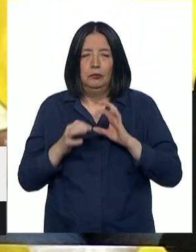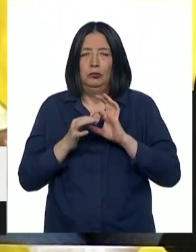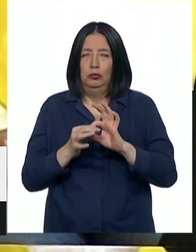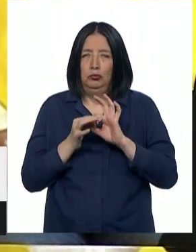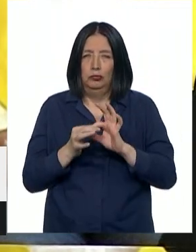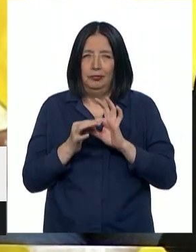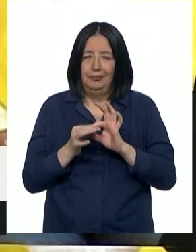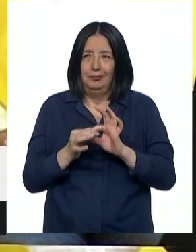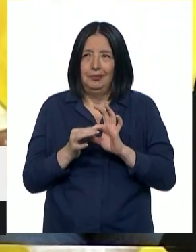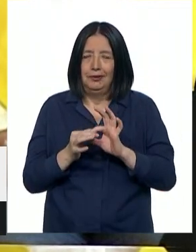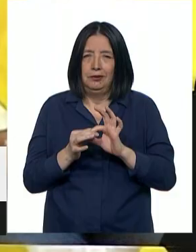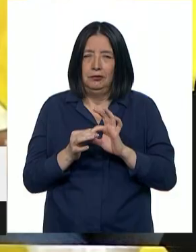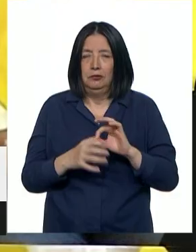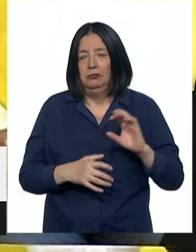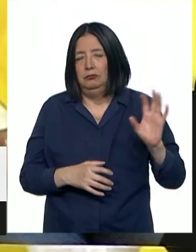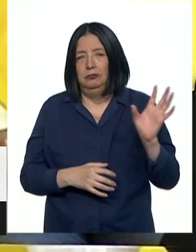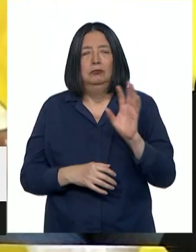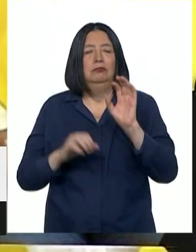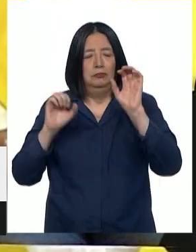Unidos, todo.